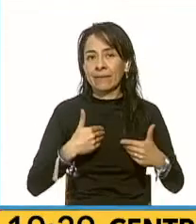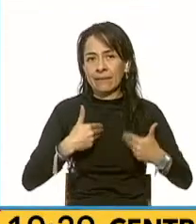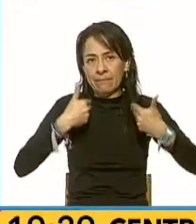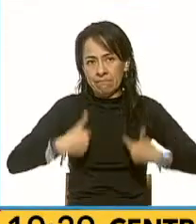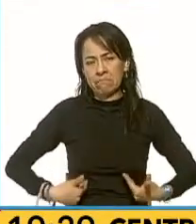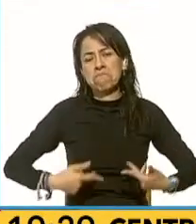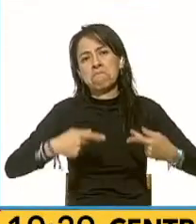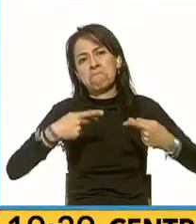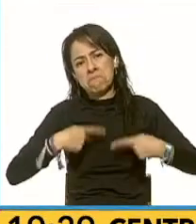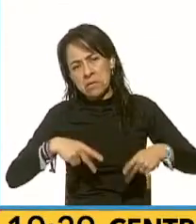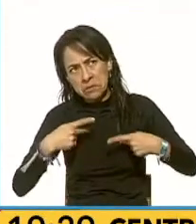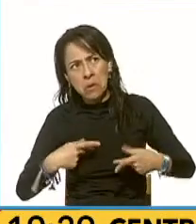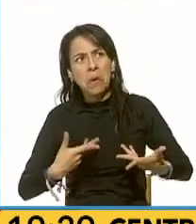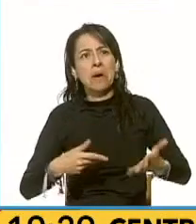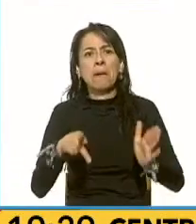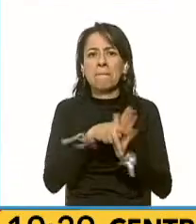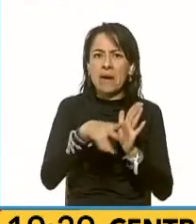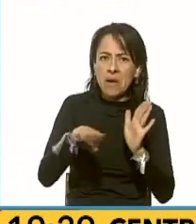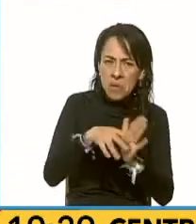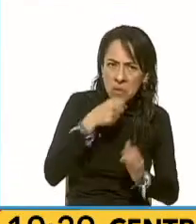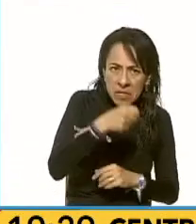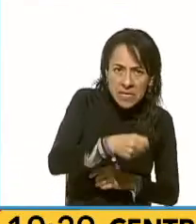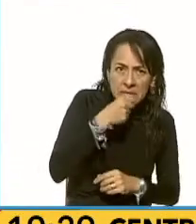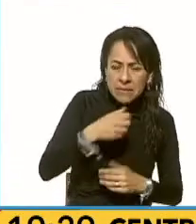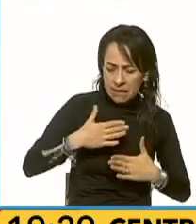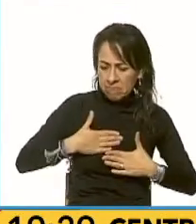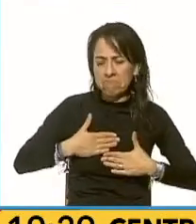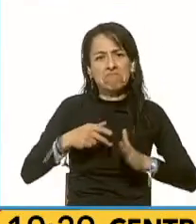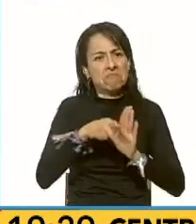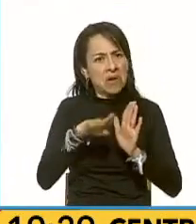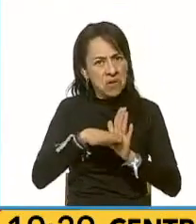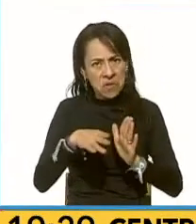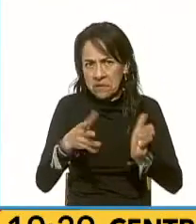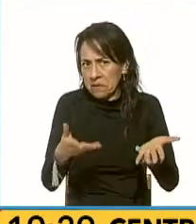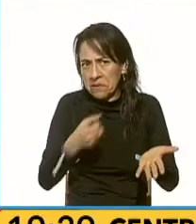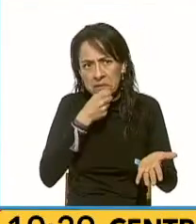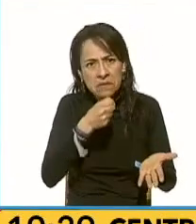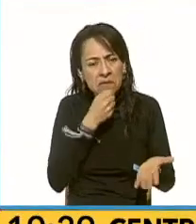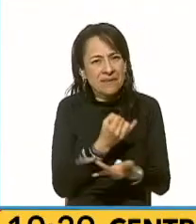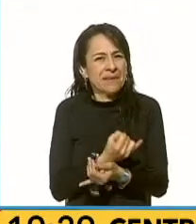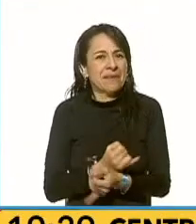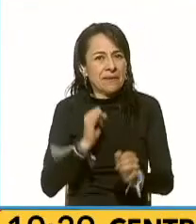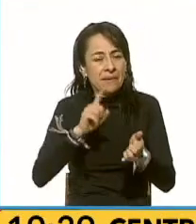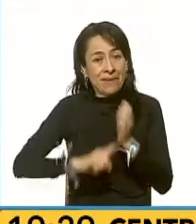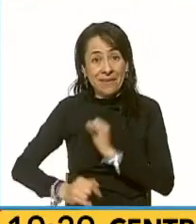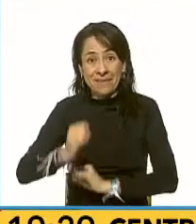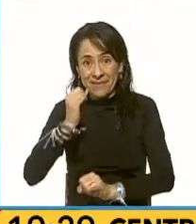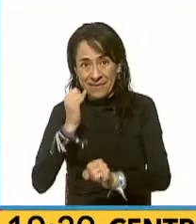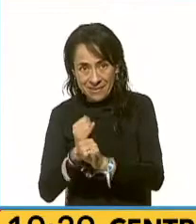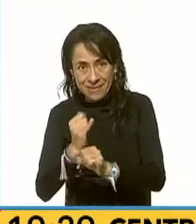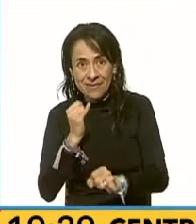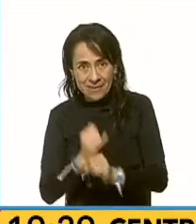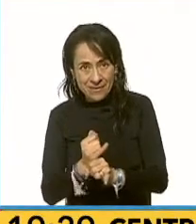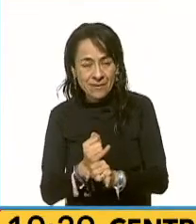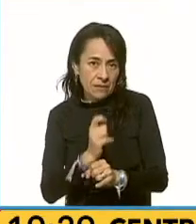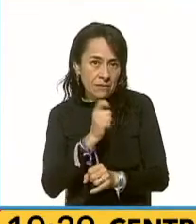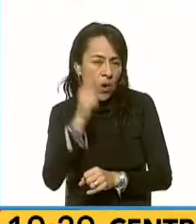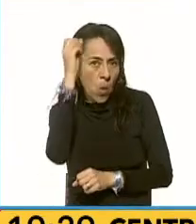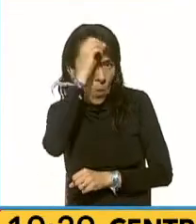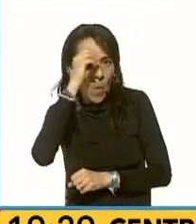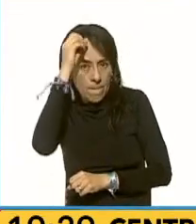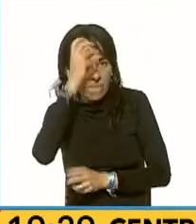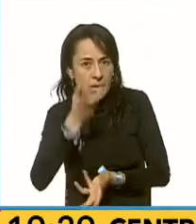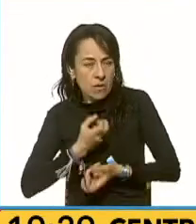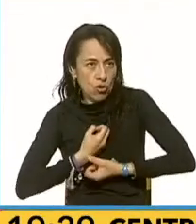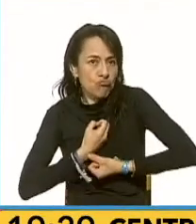ciudadano, como periodista independiente a través de redes sociales, que ejercer esta denuncia